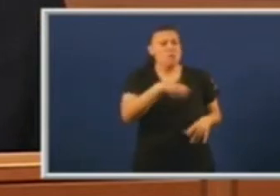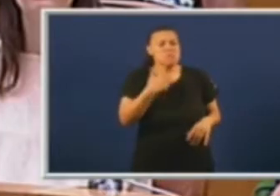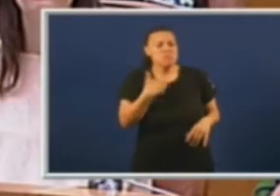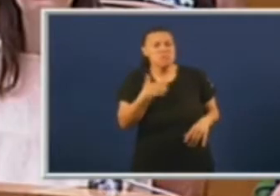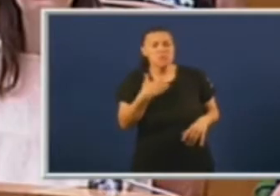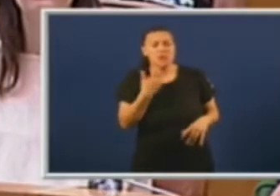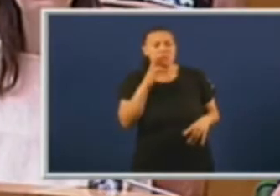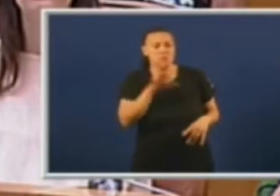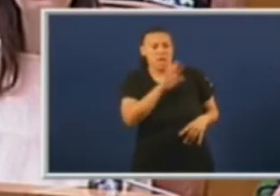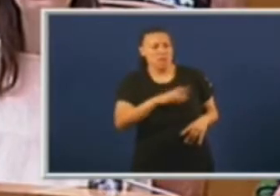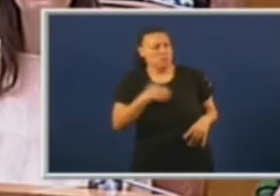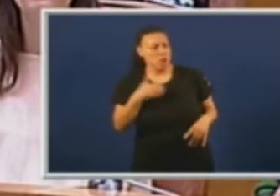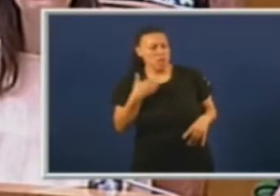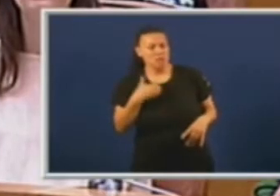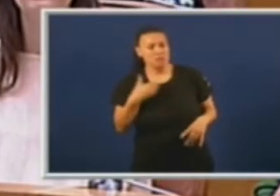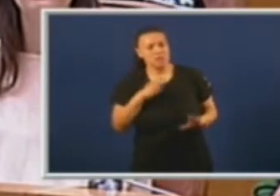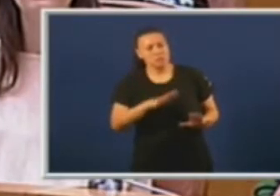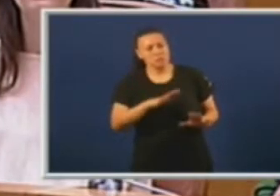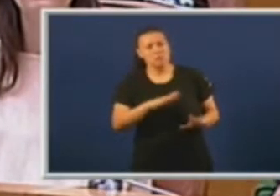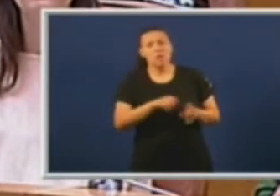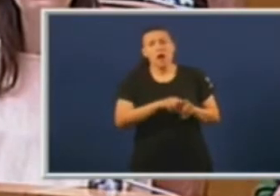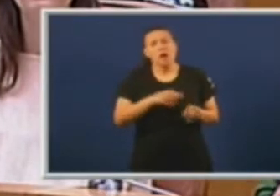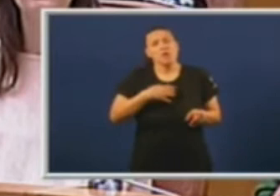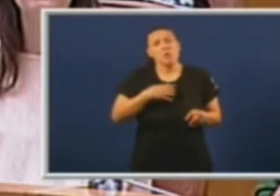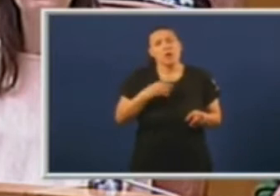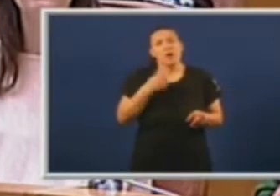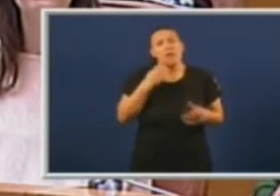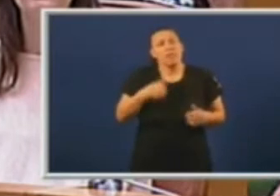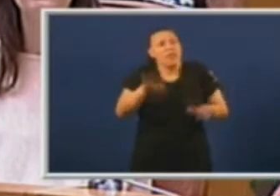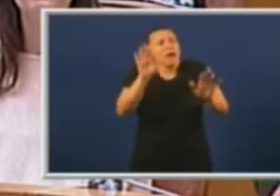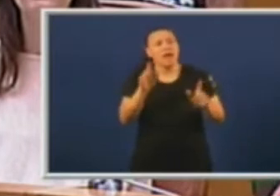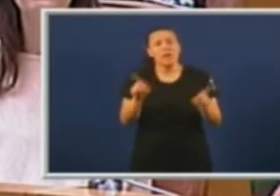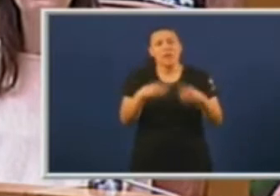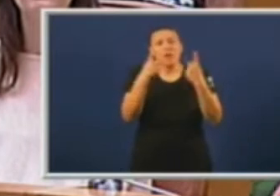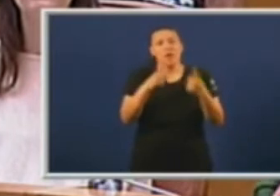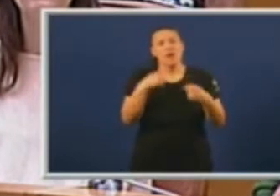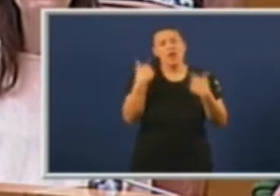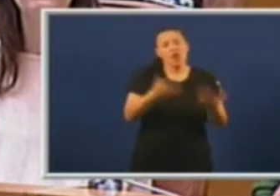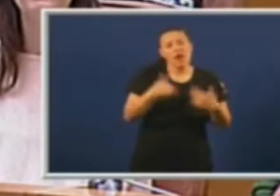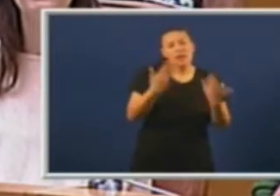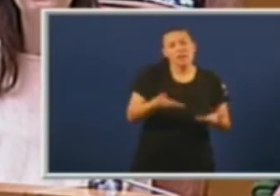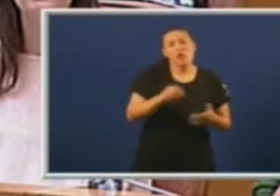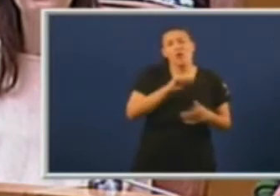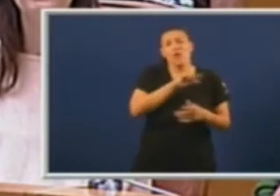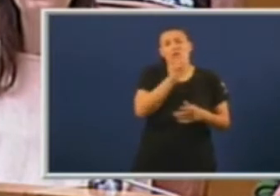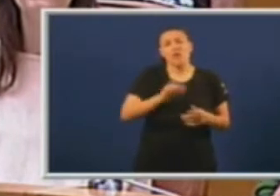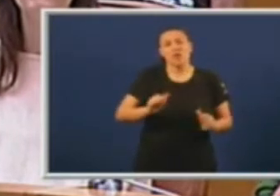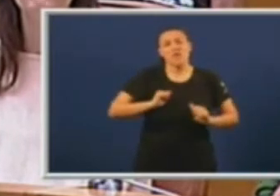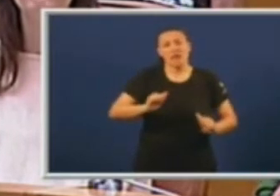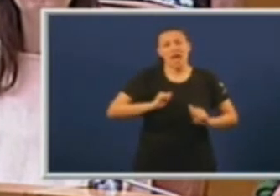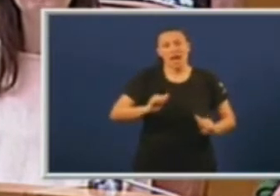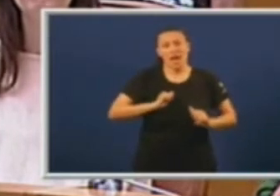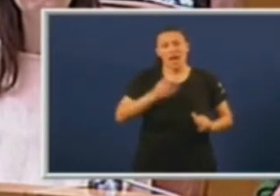vemos que lle irrite, non podemos deixar pasar por alto as xenerosos donativos á Fundación Fraga,